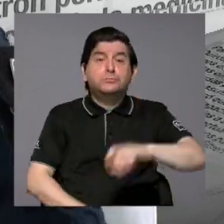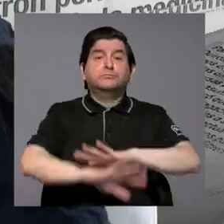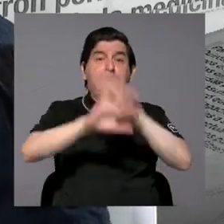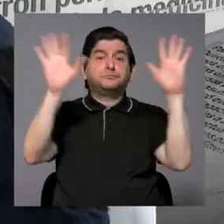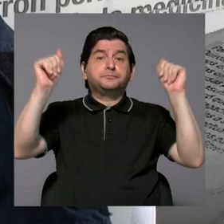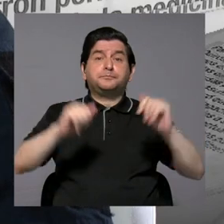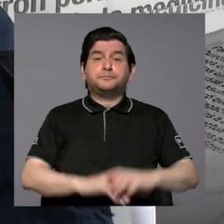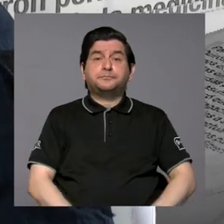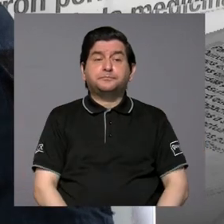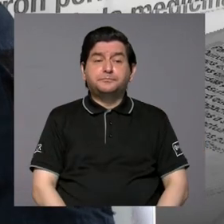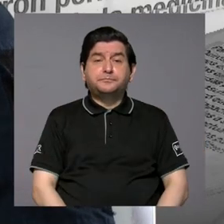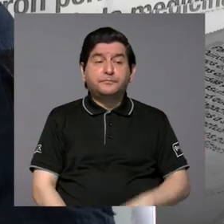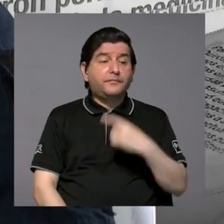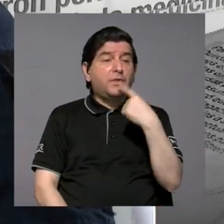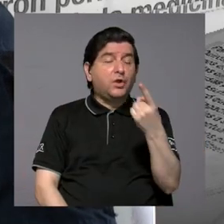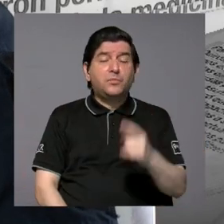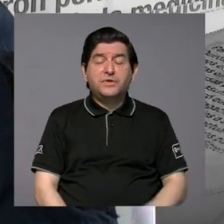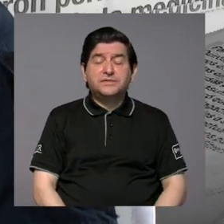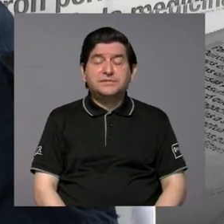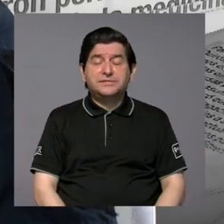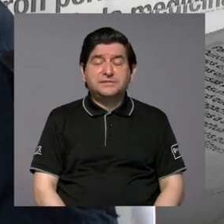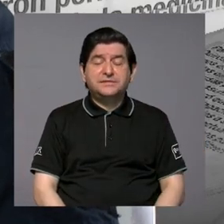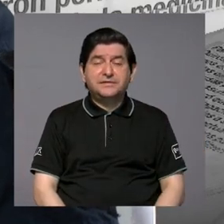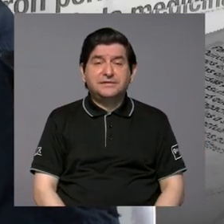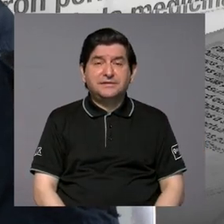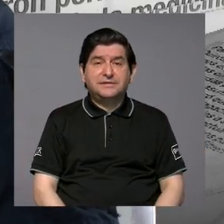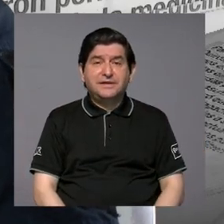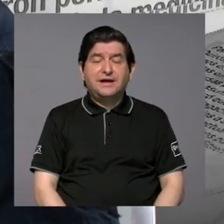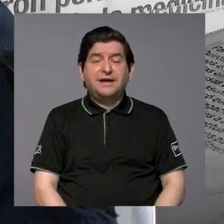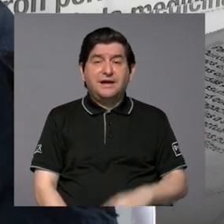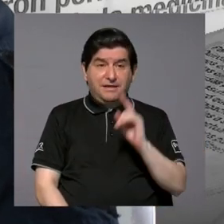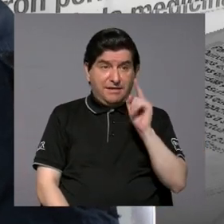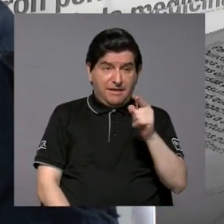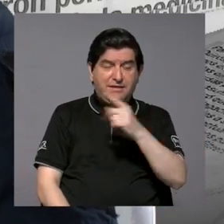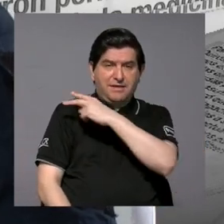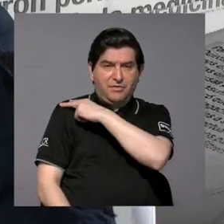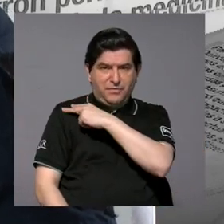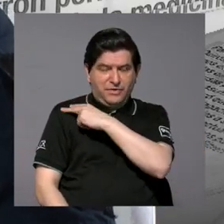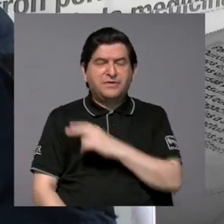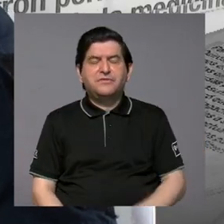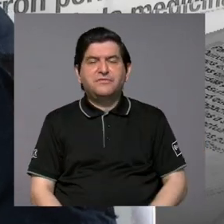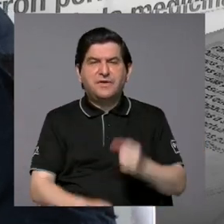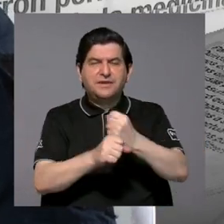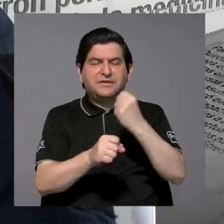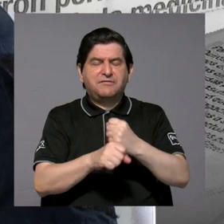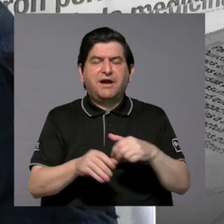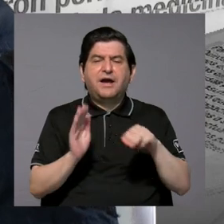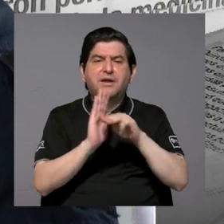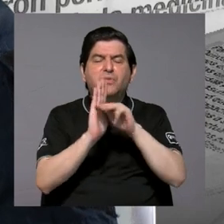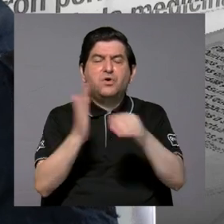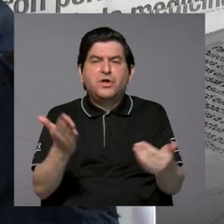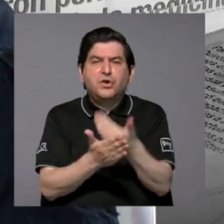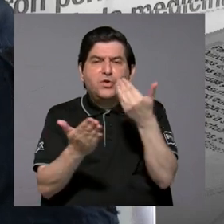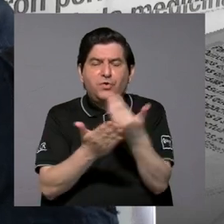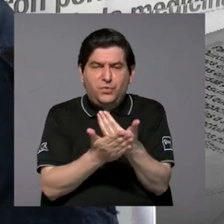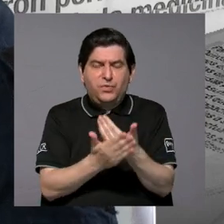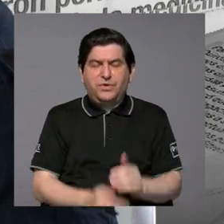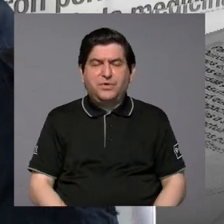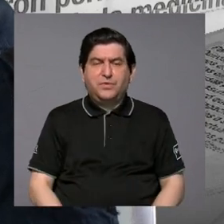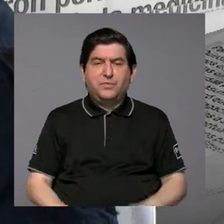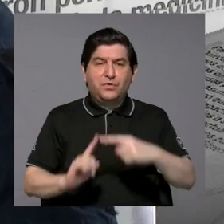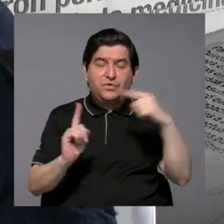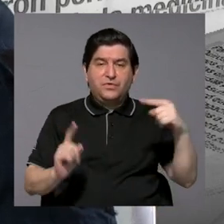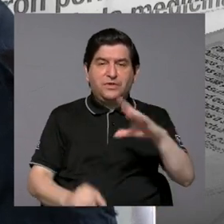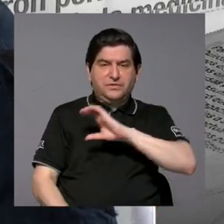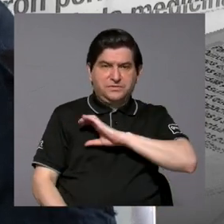este como comentaba la comisionada obviamente ahora con el nuevo modelo lo trabajamos diferente desde fuerza pública sin embargo